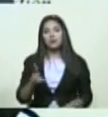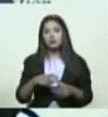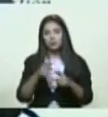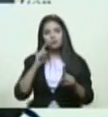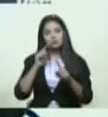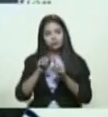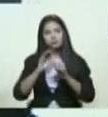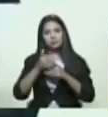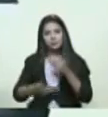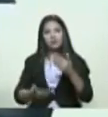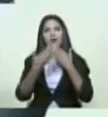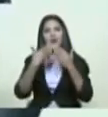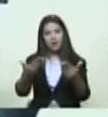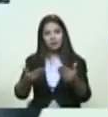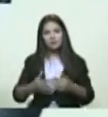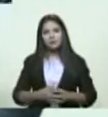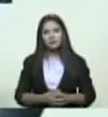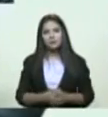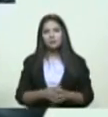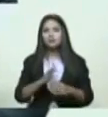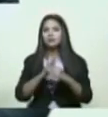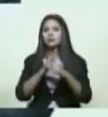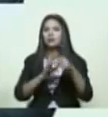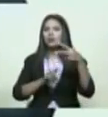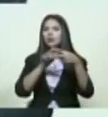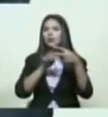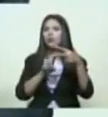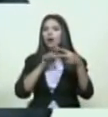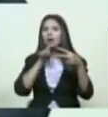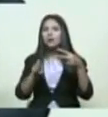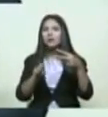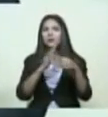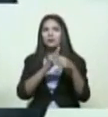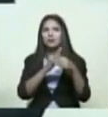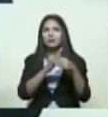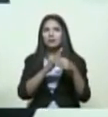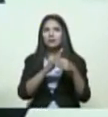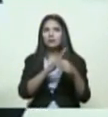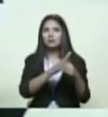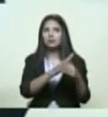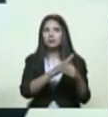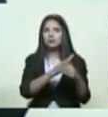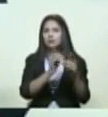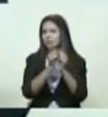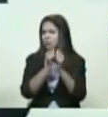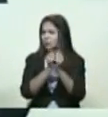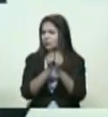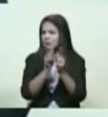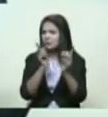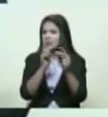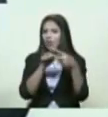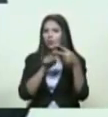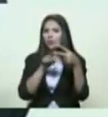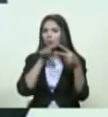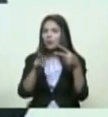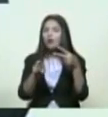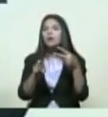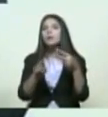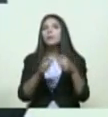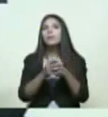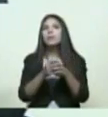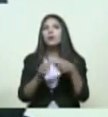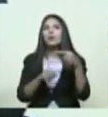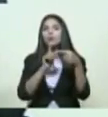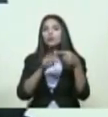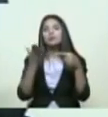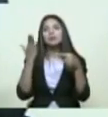vamos. Muchas gracias. Fiscal, dos consideraciones quería hacerle. Una, sí, pero está, pero brevemente, ajá. Son solamente dos consideraciones. Uno, saber